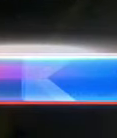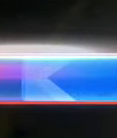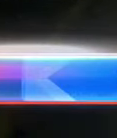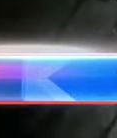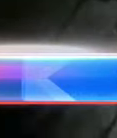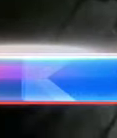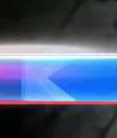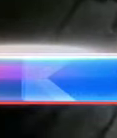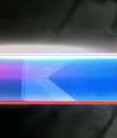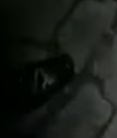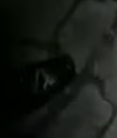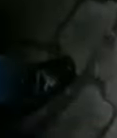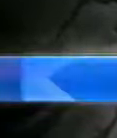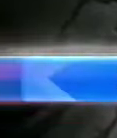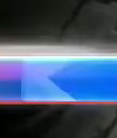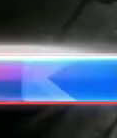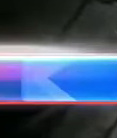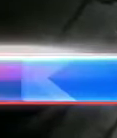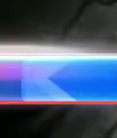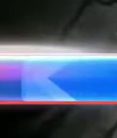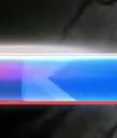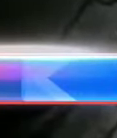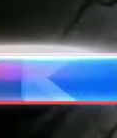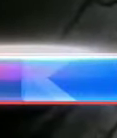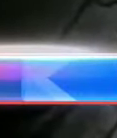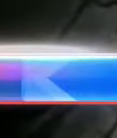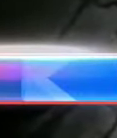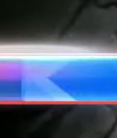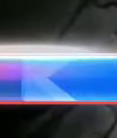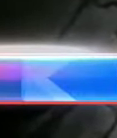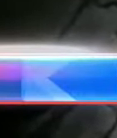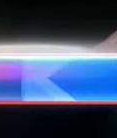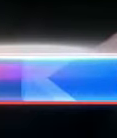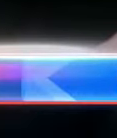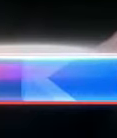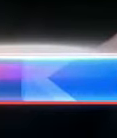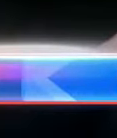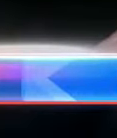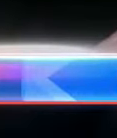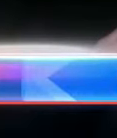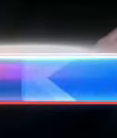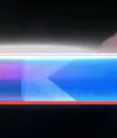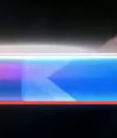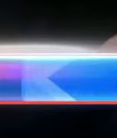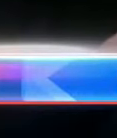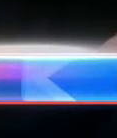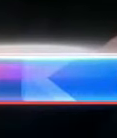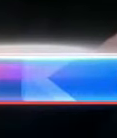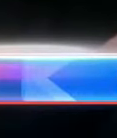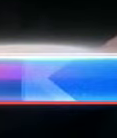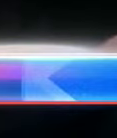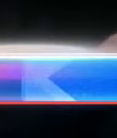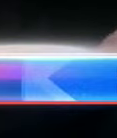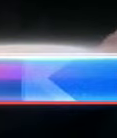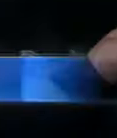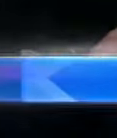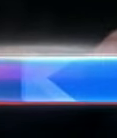de volver a su lado sería la causa para que Luis Humberto haya tomado esa fatal decisión. Mensajes que le va a disparar, que ella ya sabe